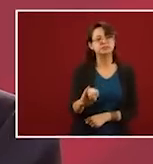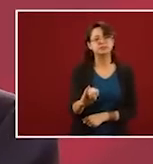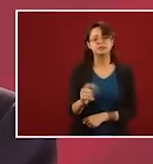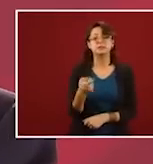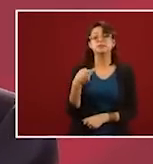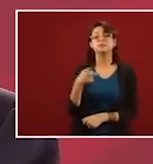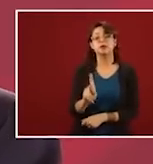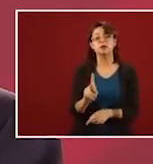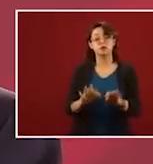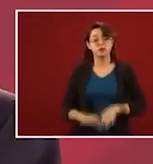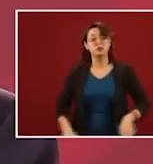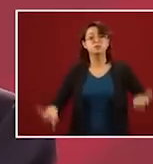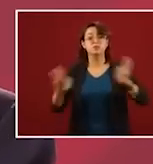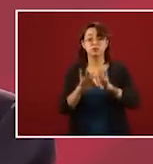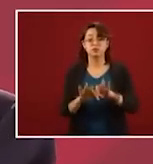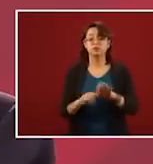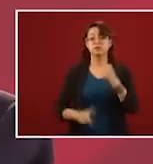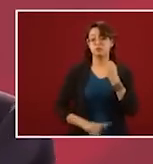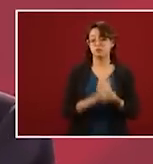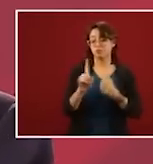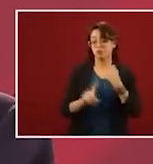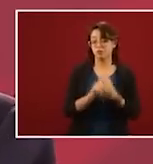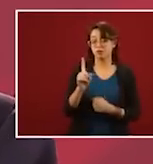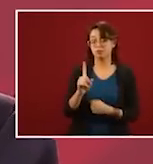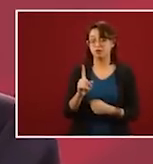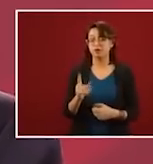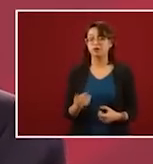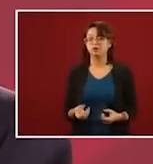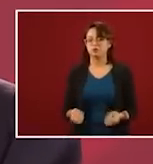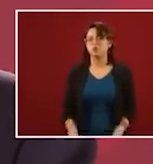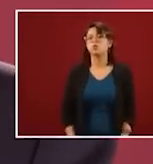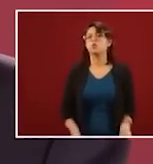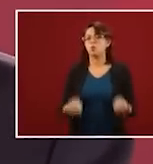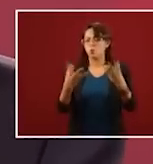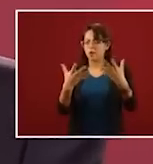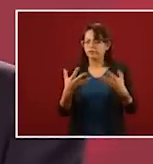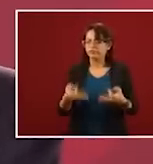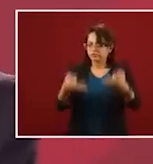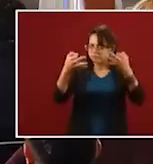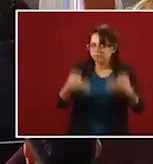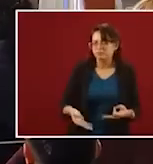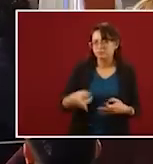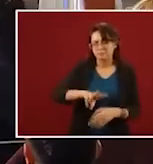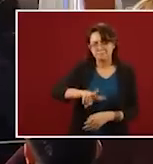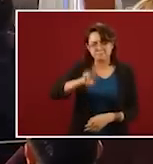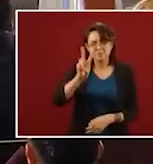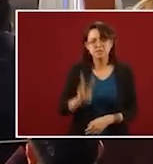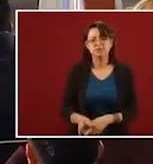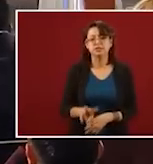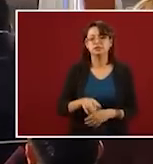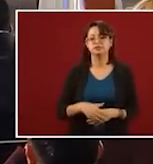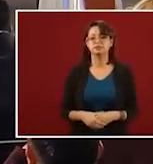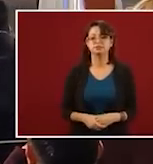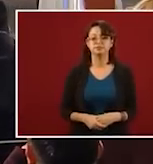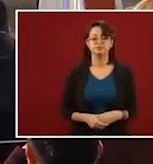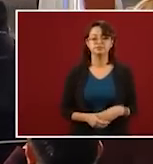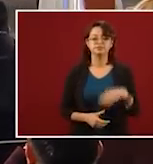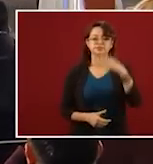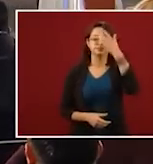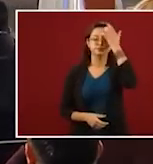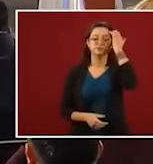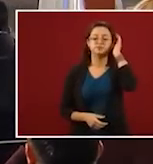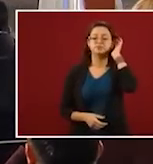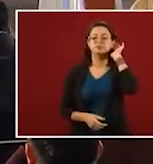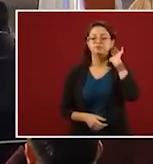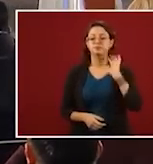de este problema, tener claridad de los números. Ahora, respecto a los medicamentos, hay